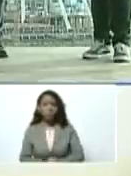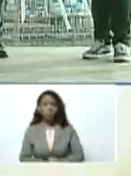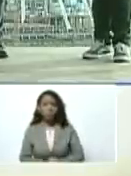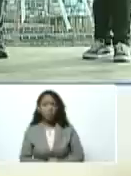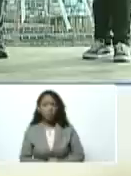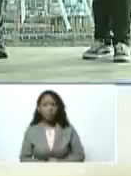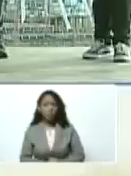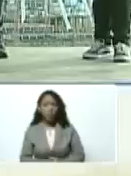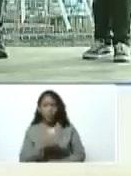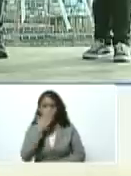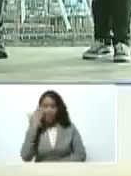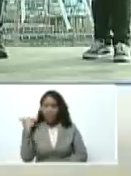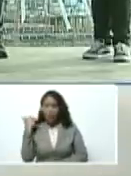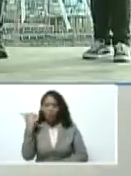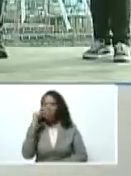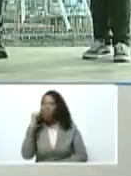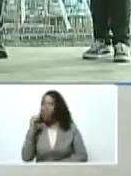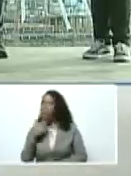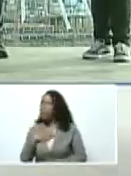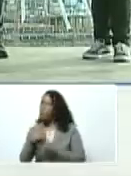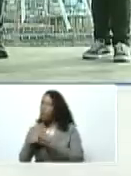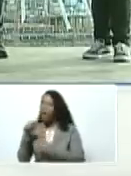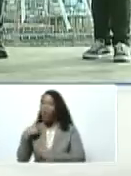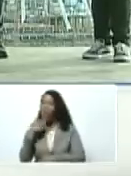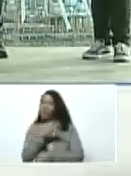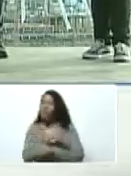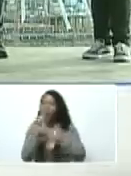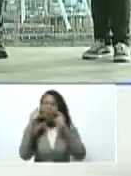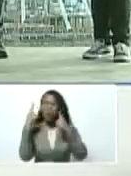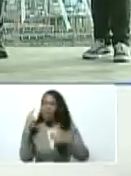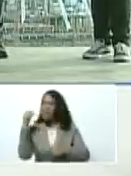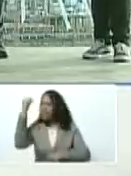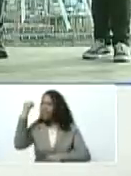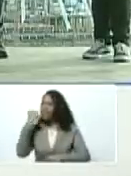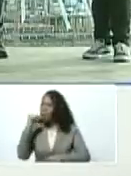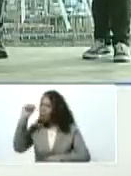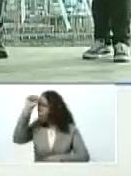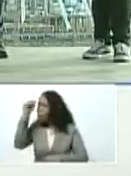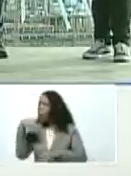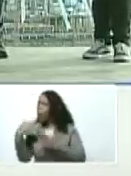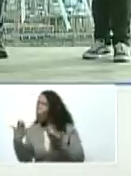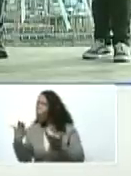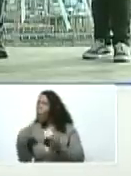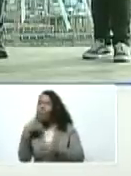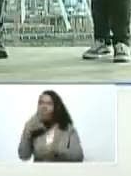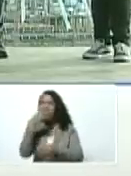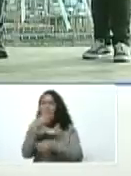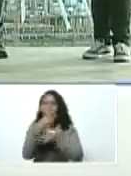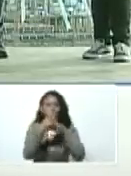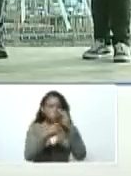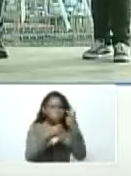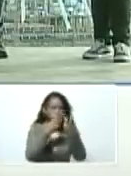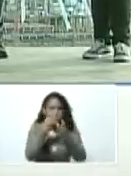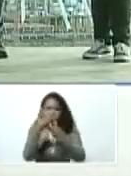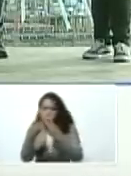En estos días, el sábado fue, Silita, nos fuimos para La Guaira, el sábado, domingo. Nos fuimos a recorrer toda La